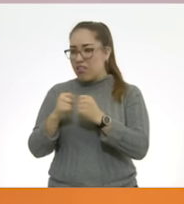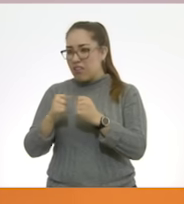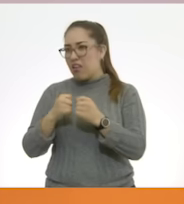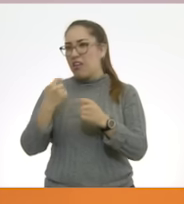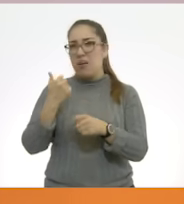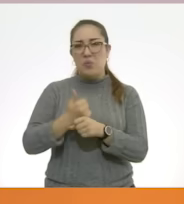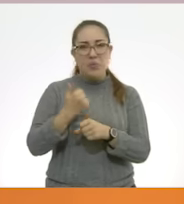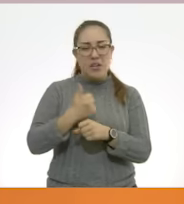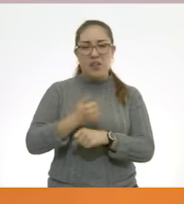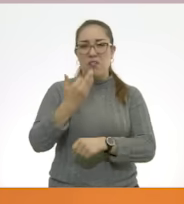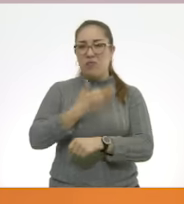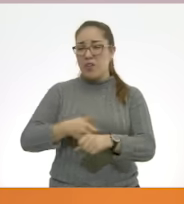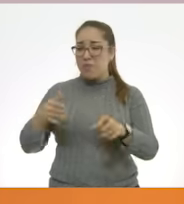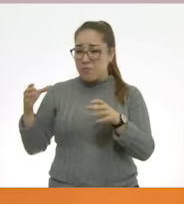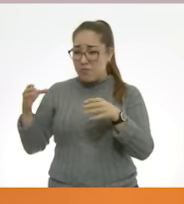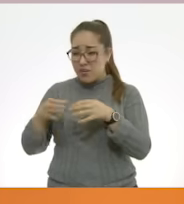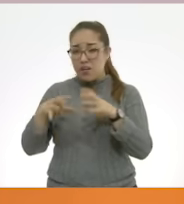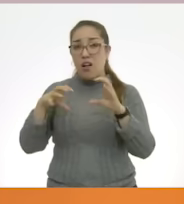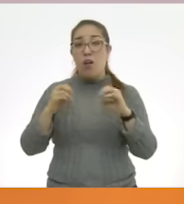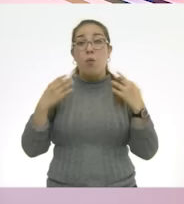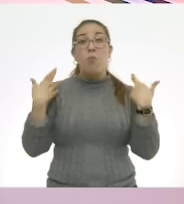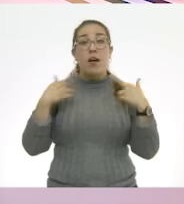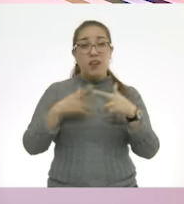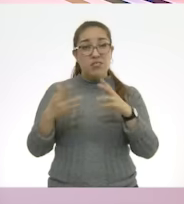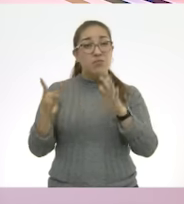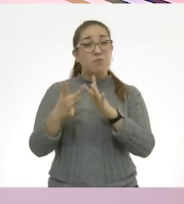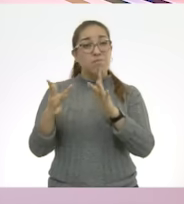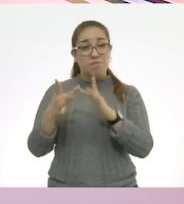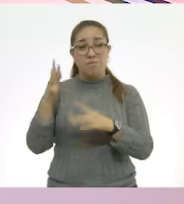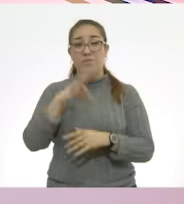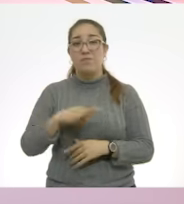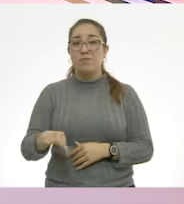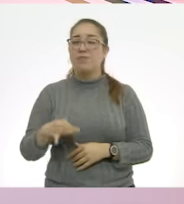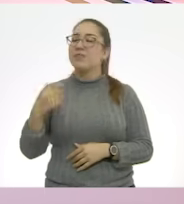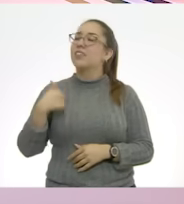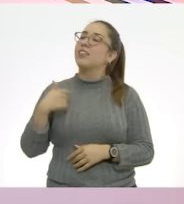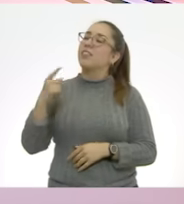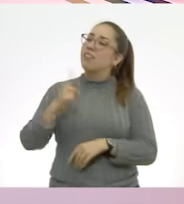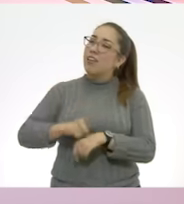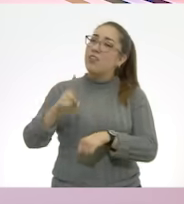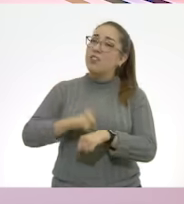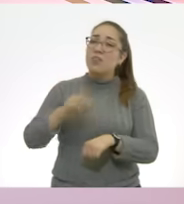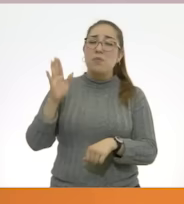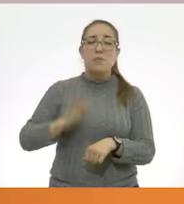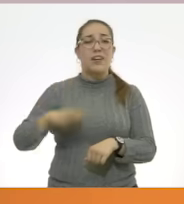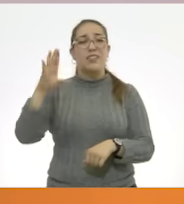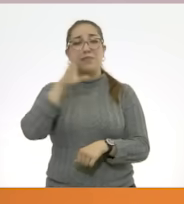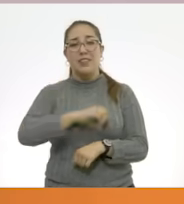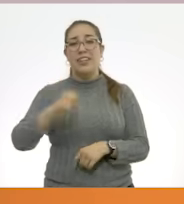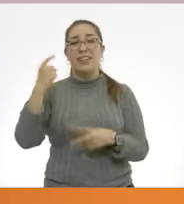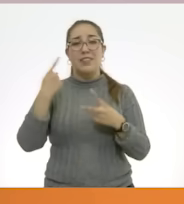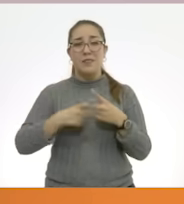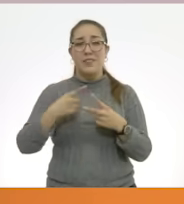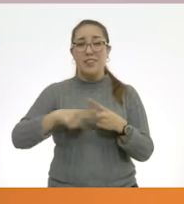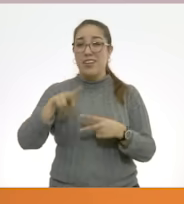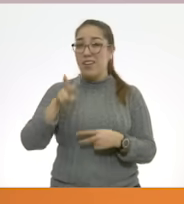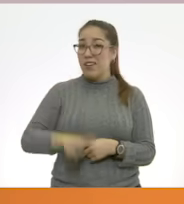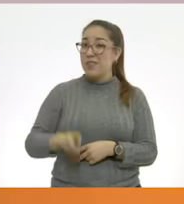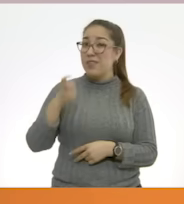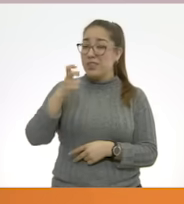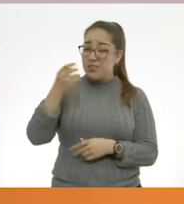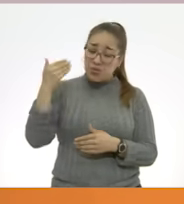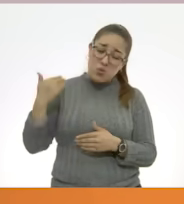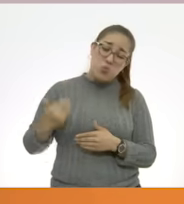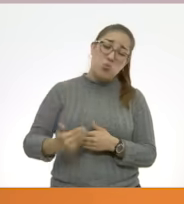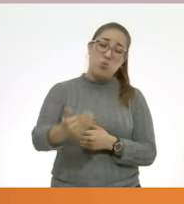abuelas, o hasta con tu docente si tienes contacto con él. Cada día me gustan más las matemáticas. Y qué bueno que te gusten, porque es algo que vamos a ocupar toda